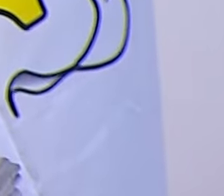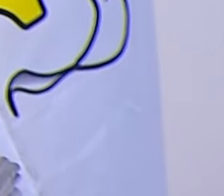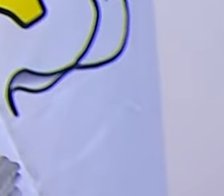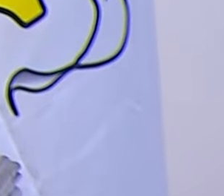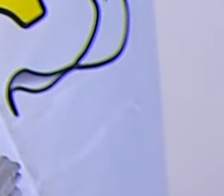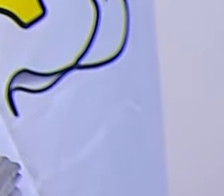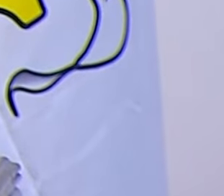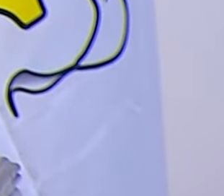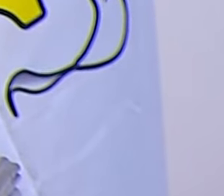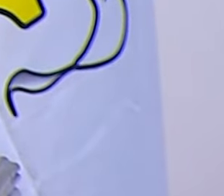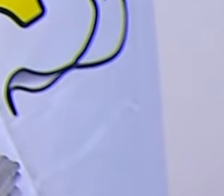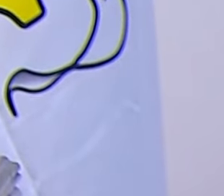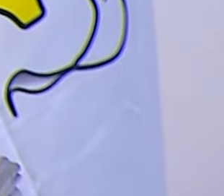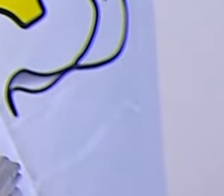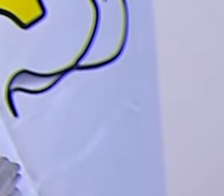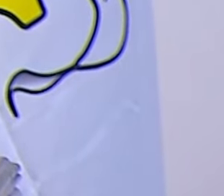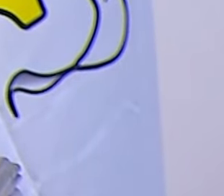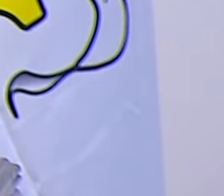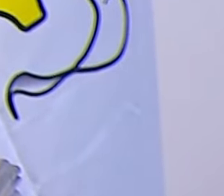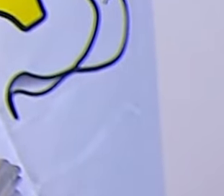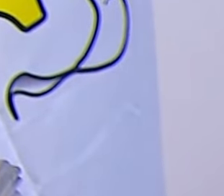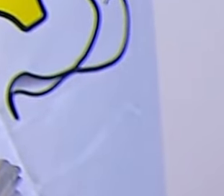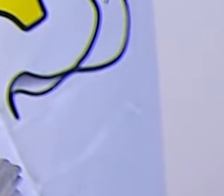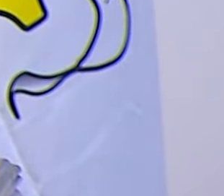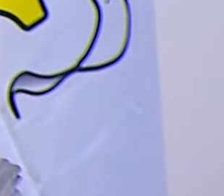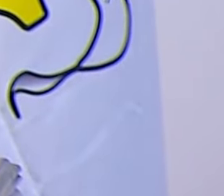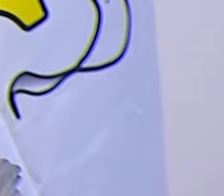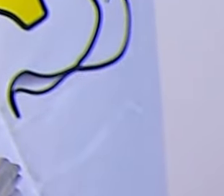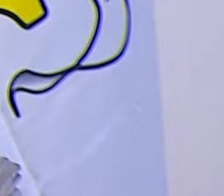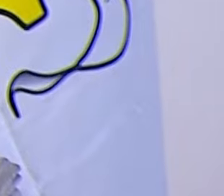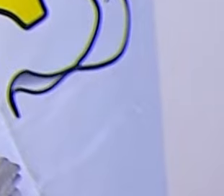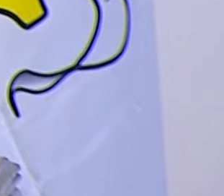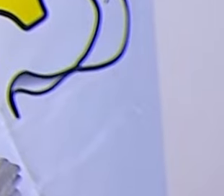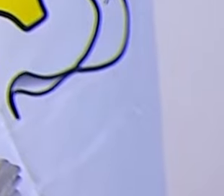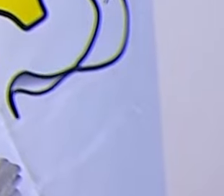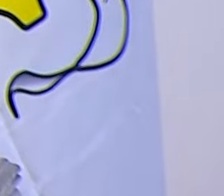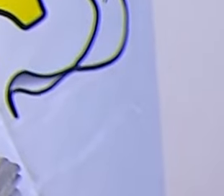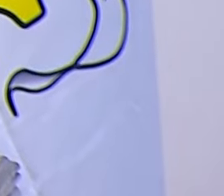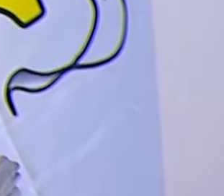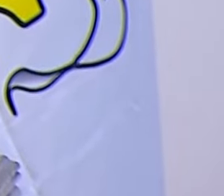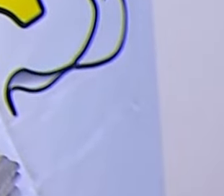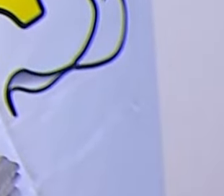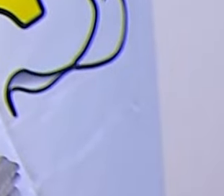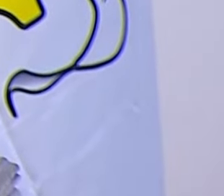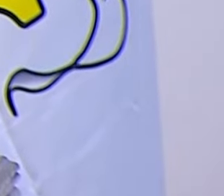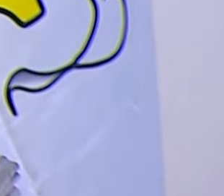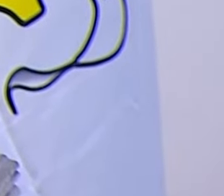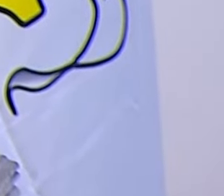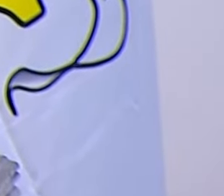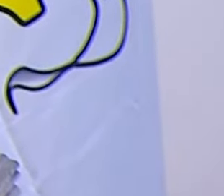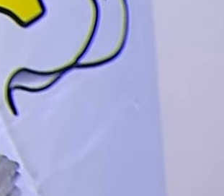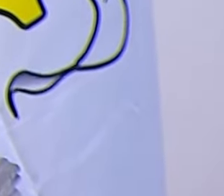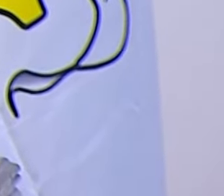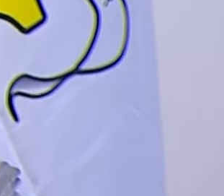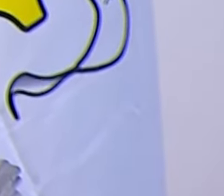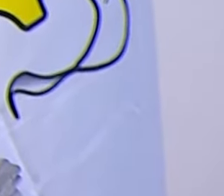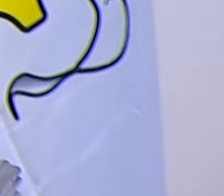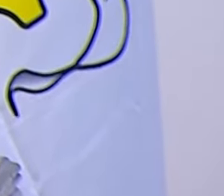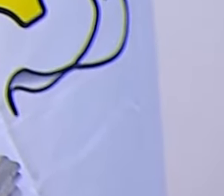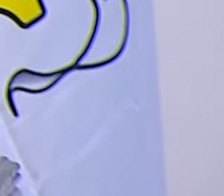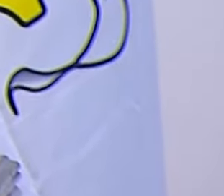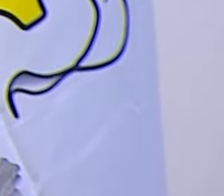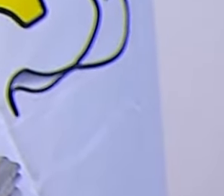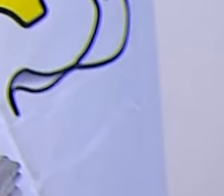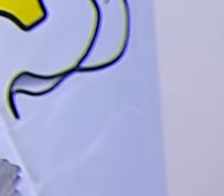caos en la sociedad cada 11 de abril resaltamos nuestra soberanía nacional sin embargo hoy hay